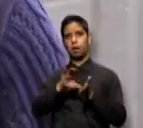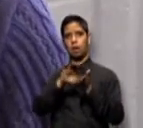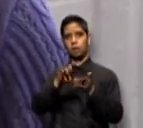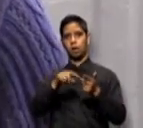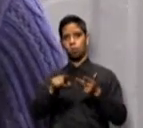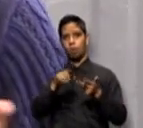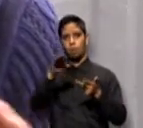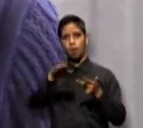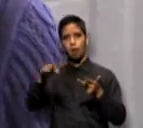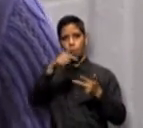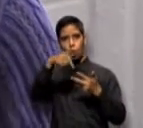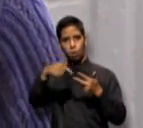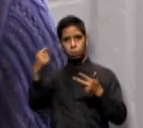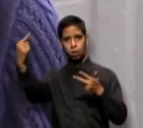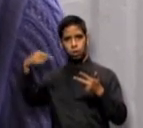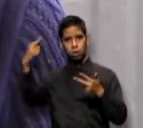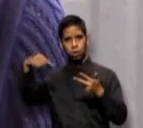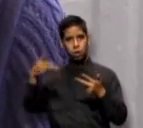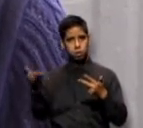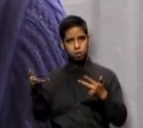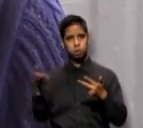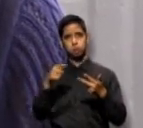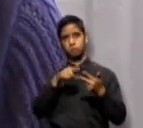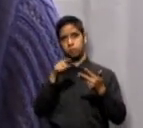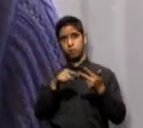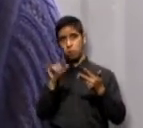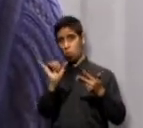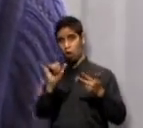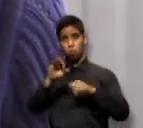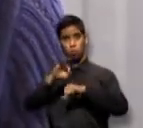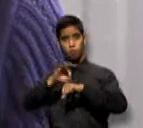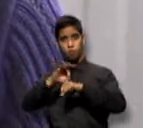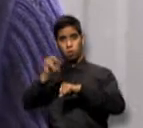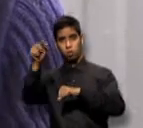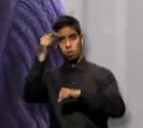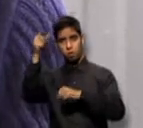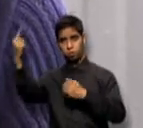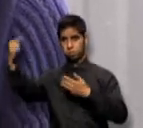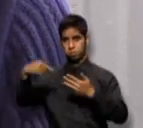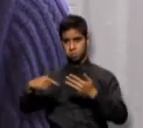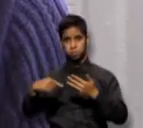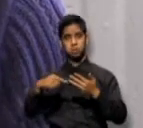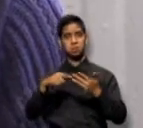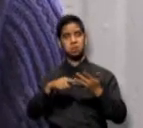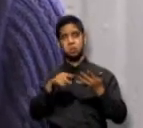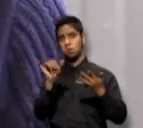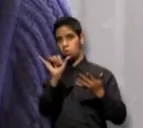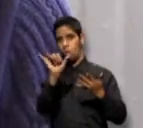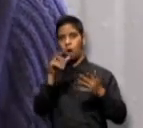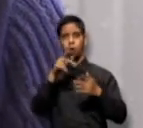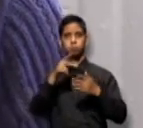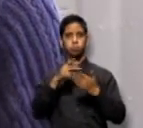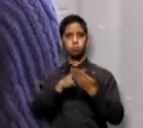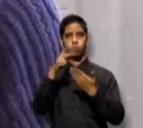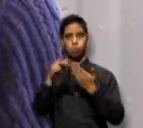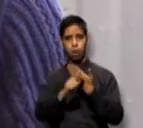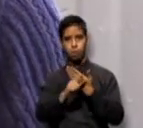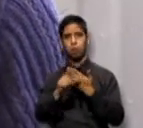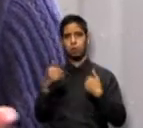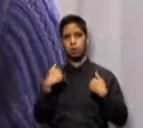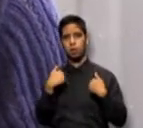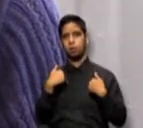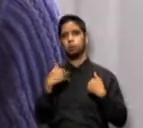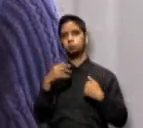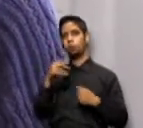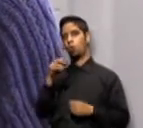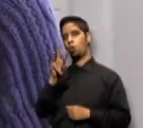Bayamón, nos refieren de oficinas del gobierno, como también programas que hacen outreach, y nosotros